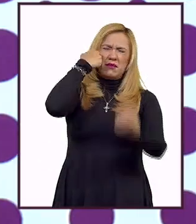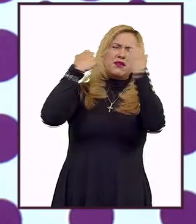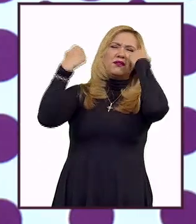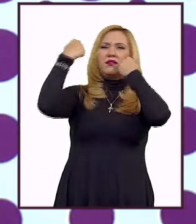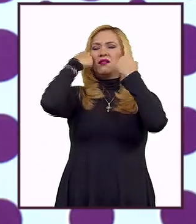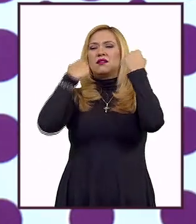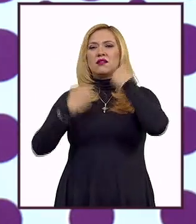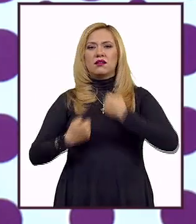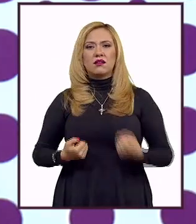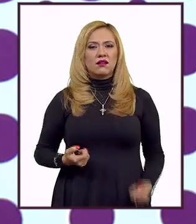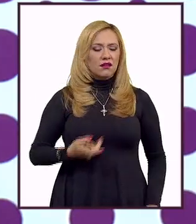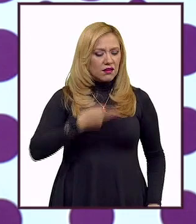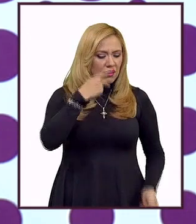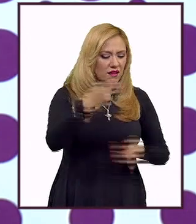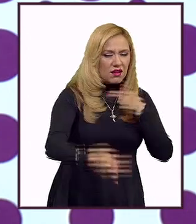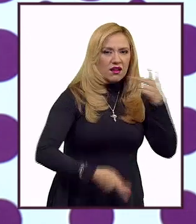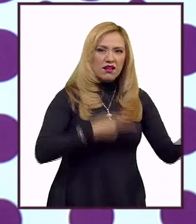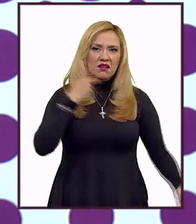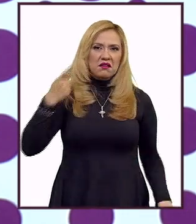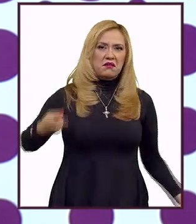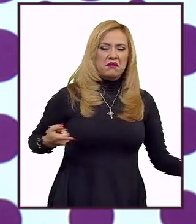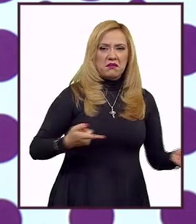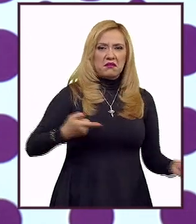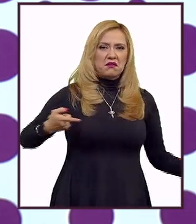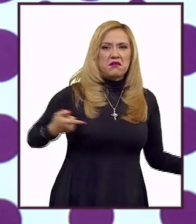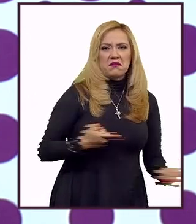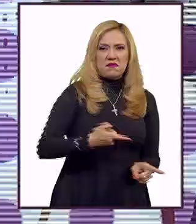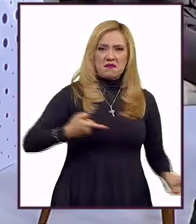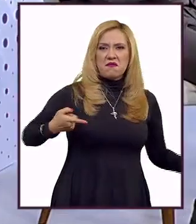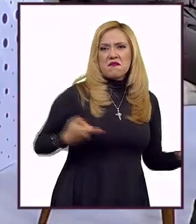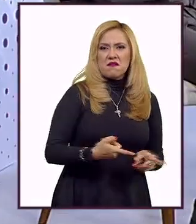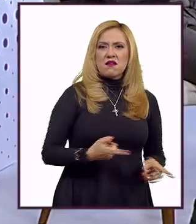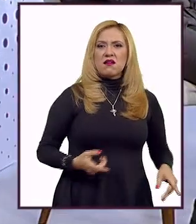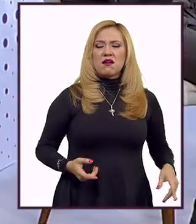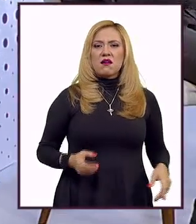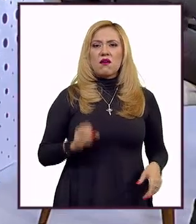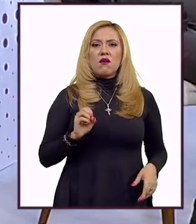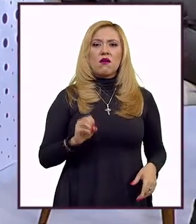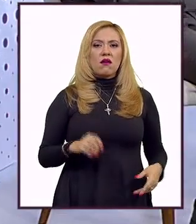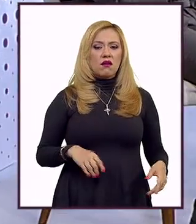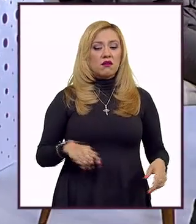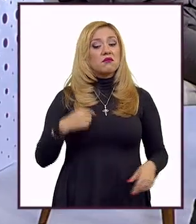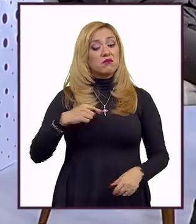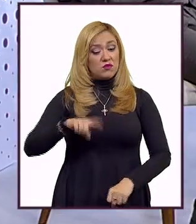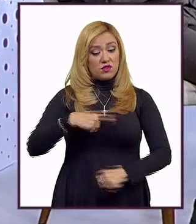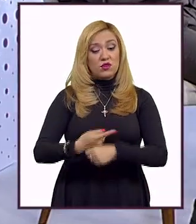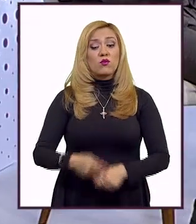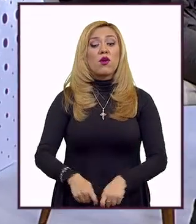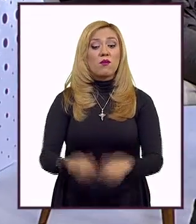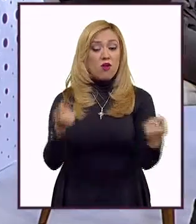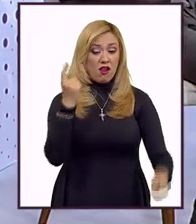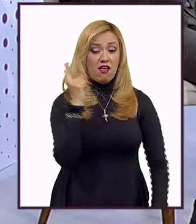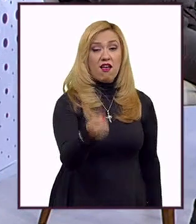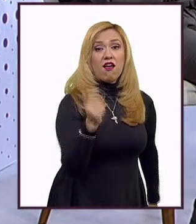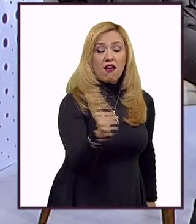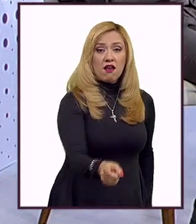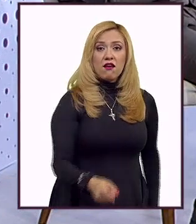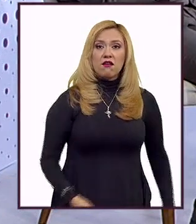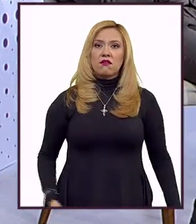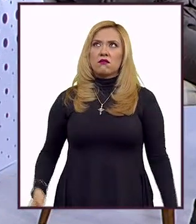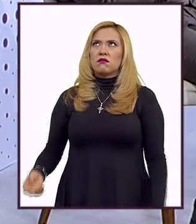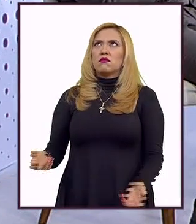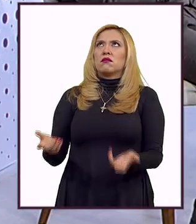realizar afirmaciones o pruebas de que se le dice vamos a realizar un acto de violación en tu contra, vamos a hacer un